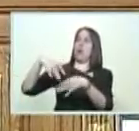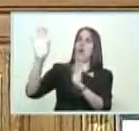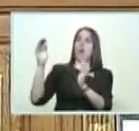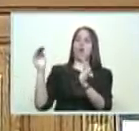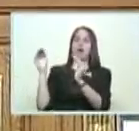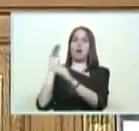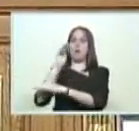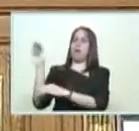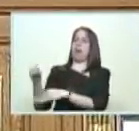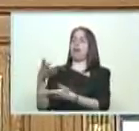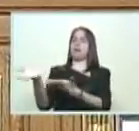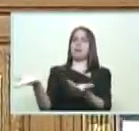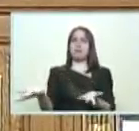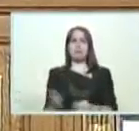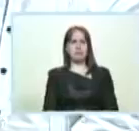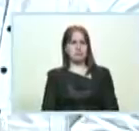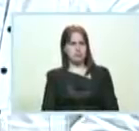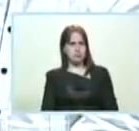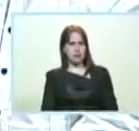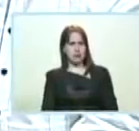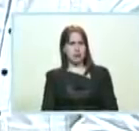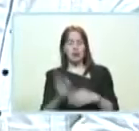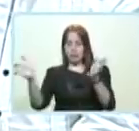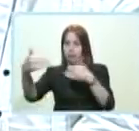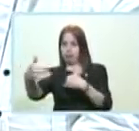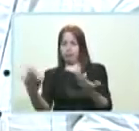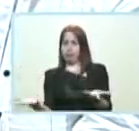retén. Desde que nace lo mete en un retén.